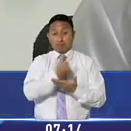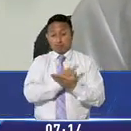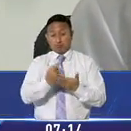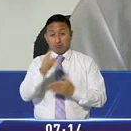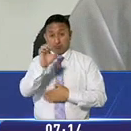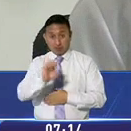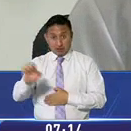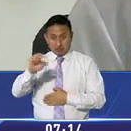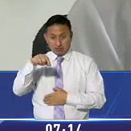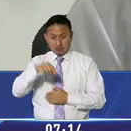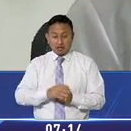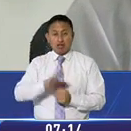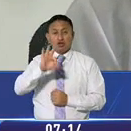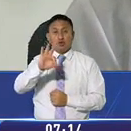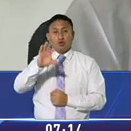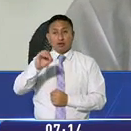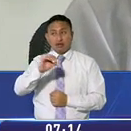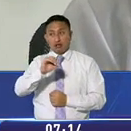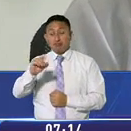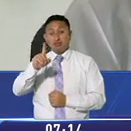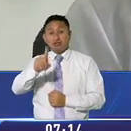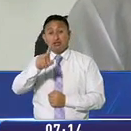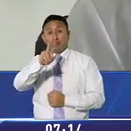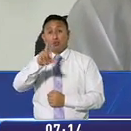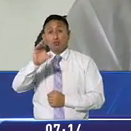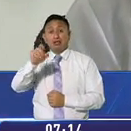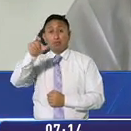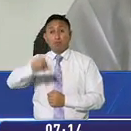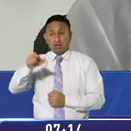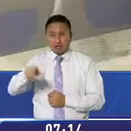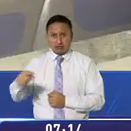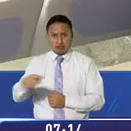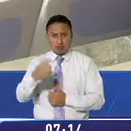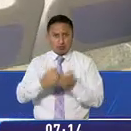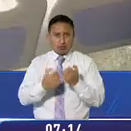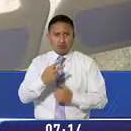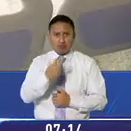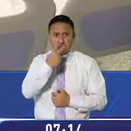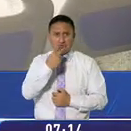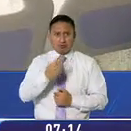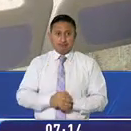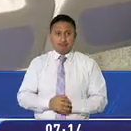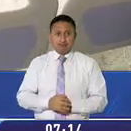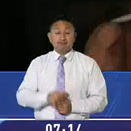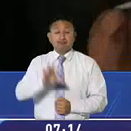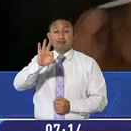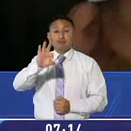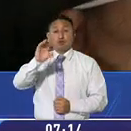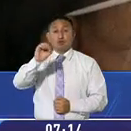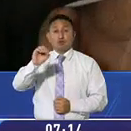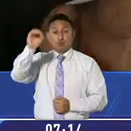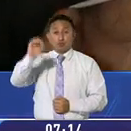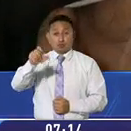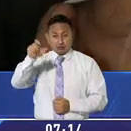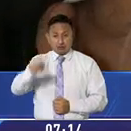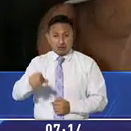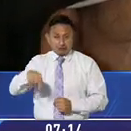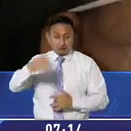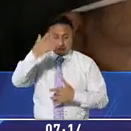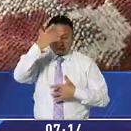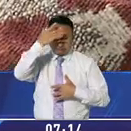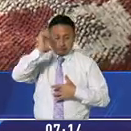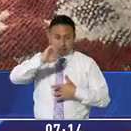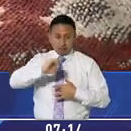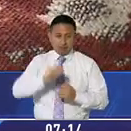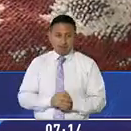entre 90 a 120 pacientes que asisten por síntomas respiratorios. Cerca del 90% de los que llegan son positivos. Aclaró que